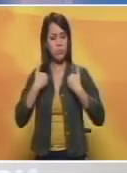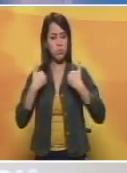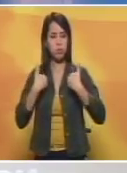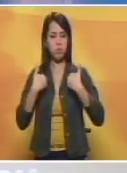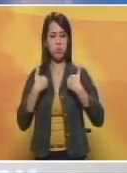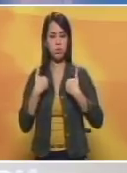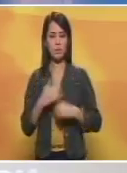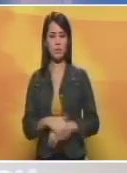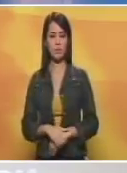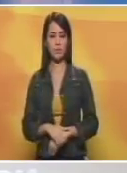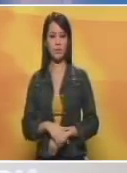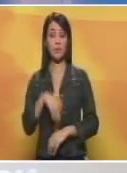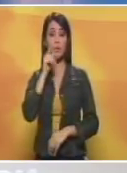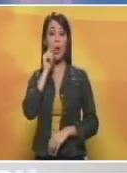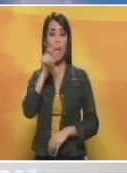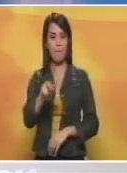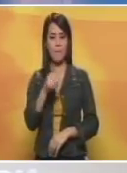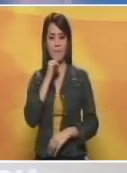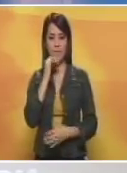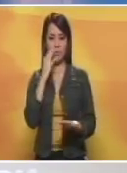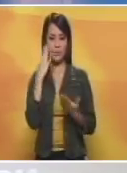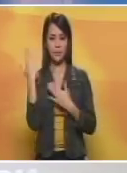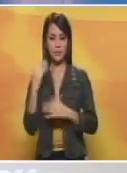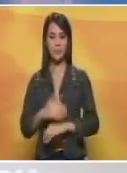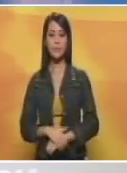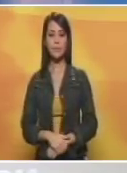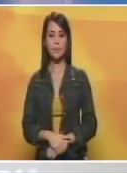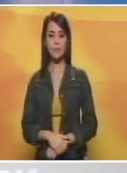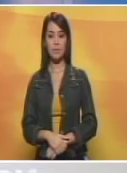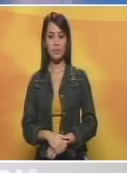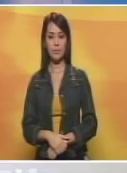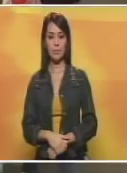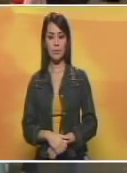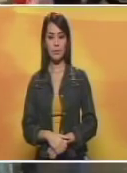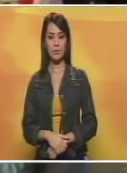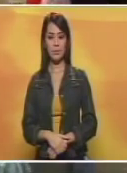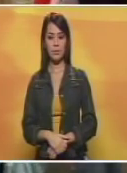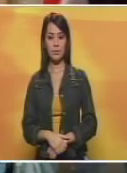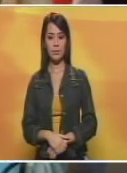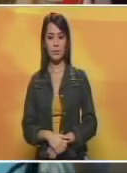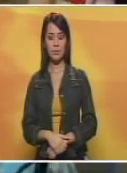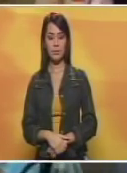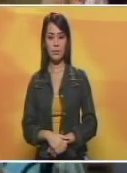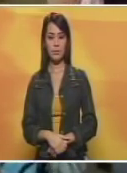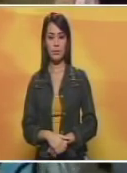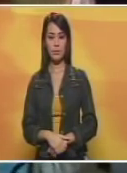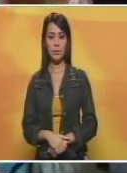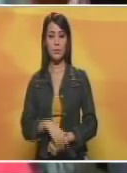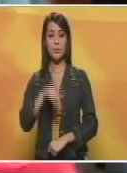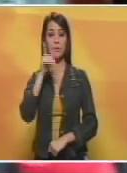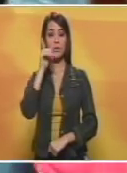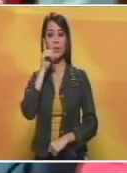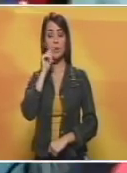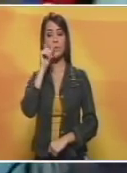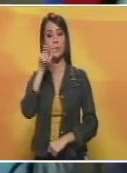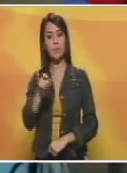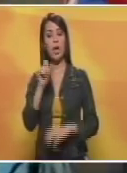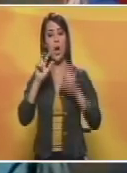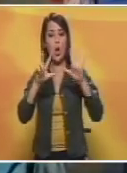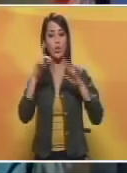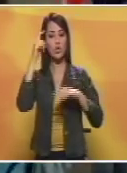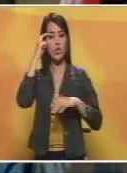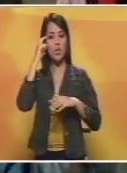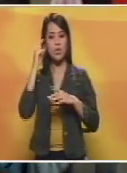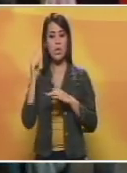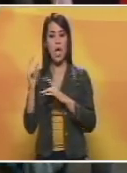ramírez de la alianza informativa latinoamericana nos presenta los detalles adelante en berlín tiene 26 años y camino 8 días para